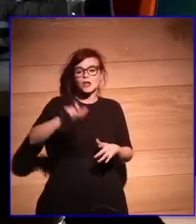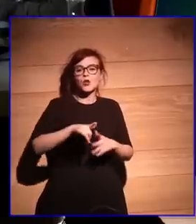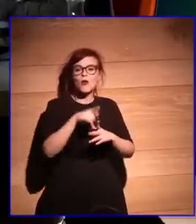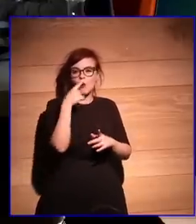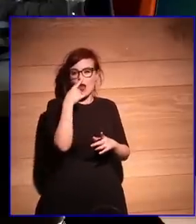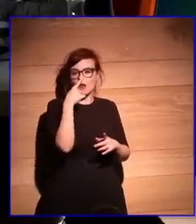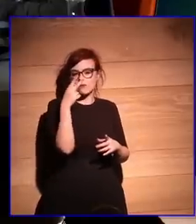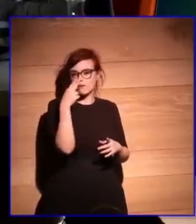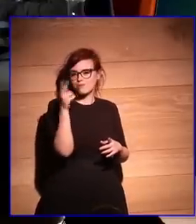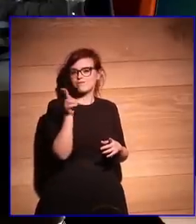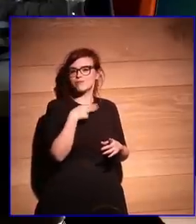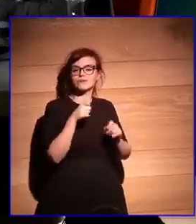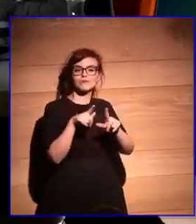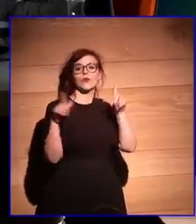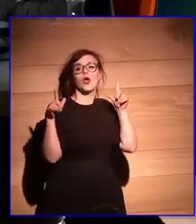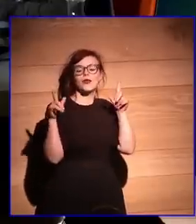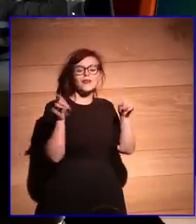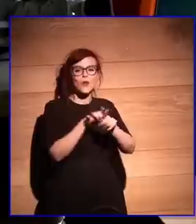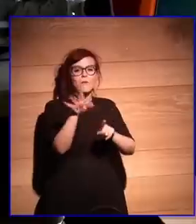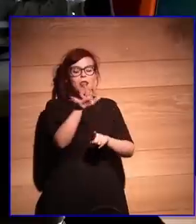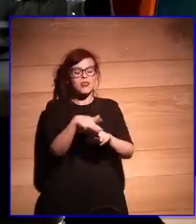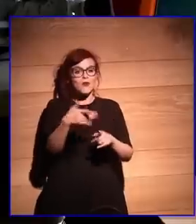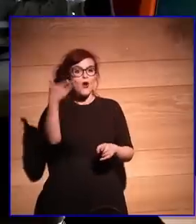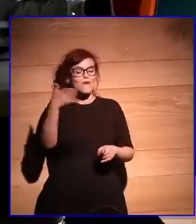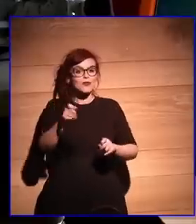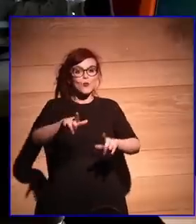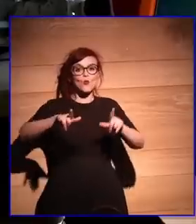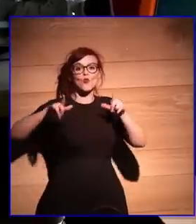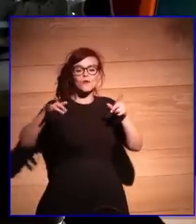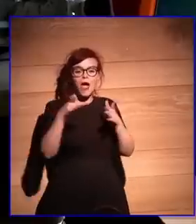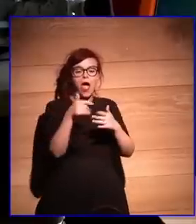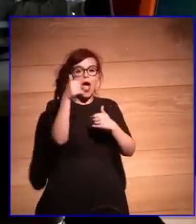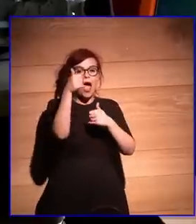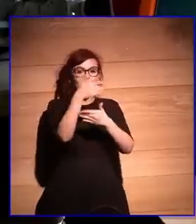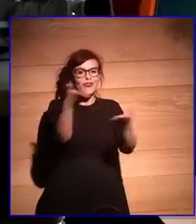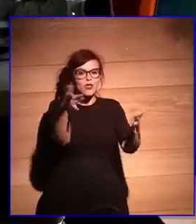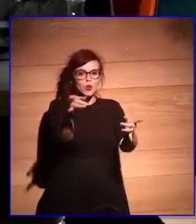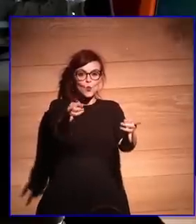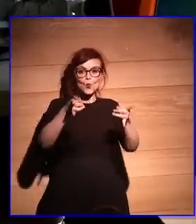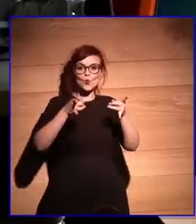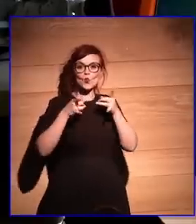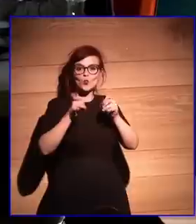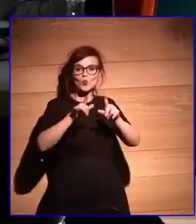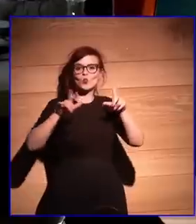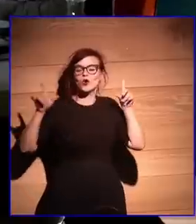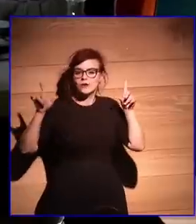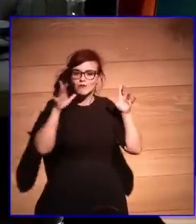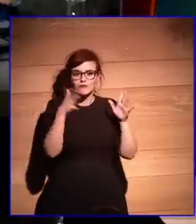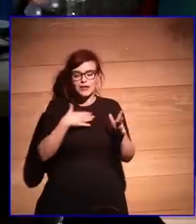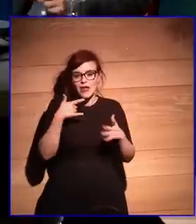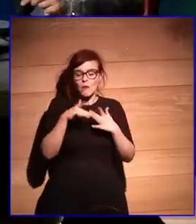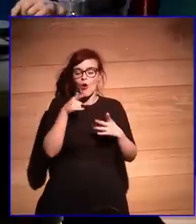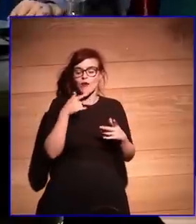narcisismo. Es decir, la necesidad constante de atraer la atención de los demás. Porque es necesario para mantener tu